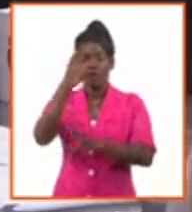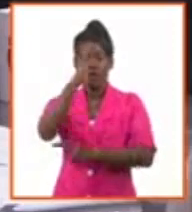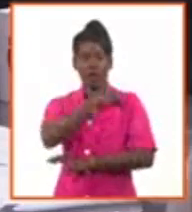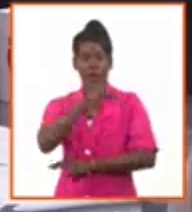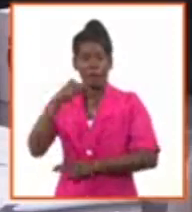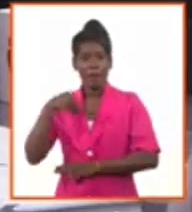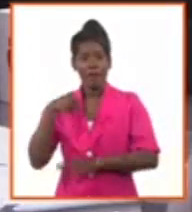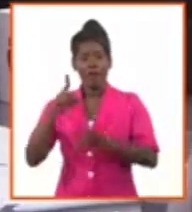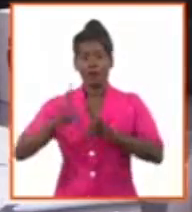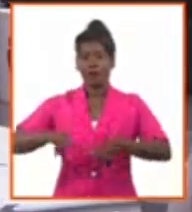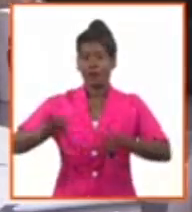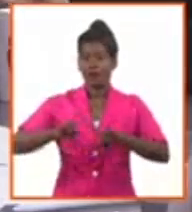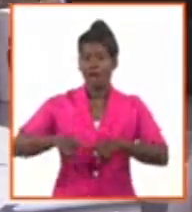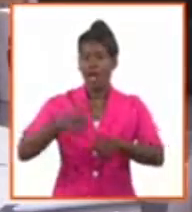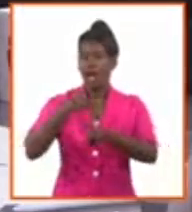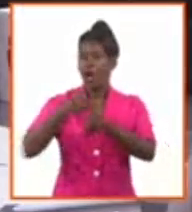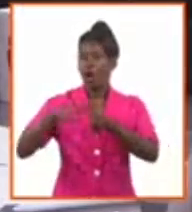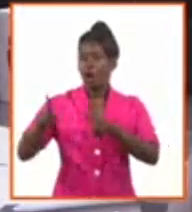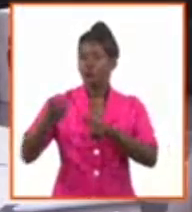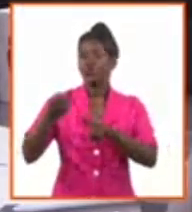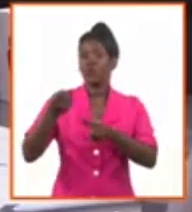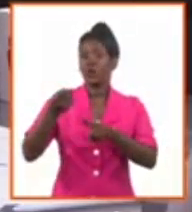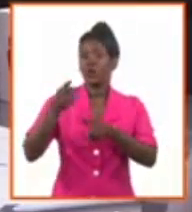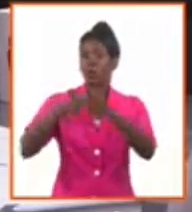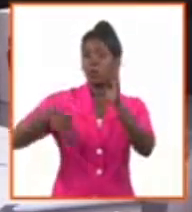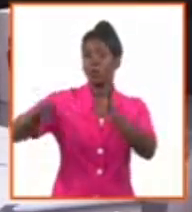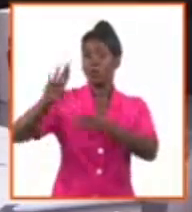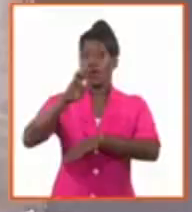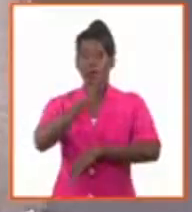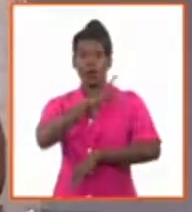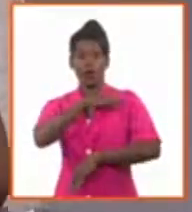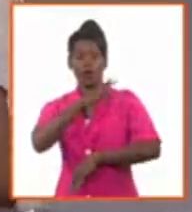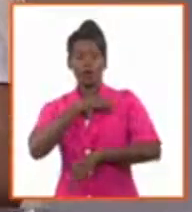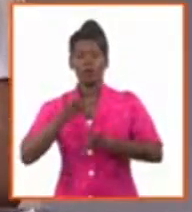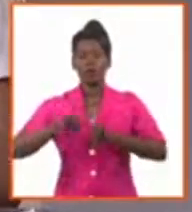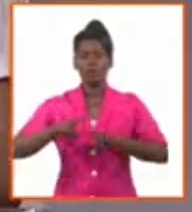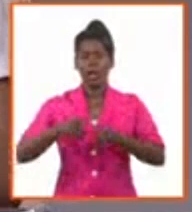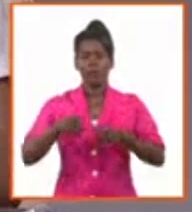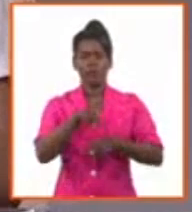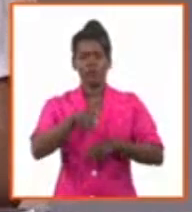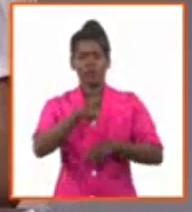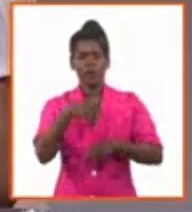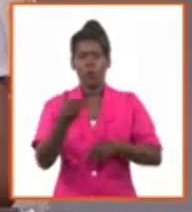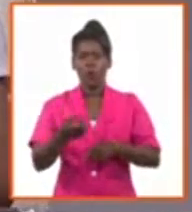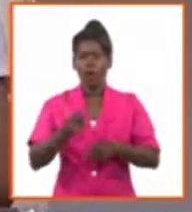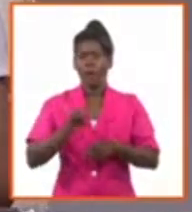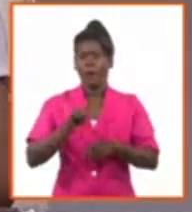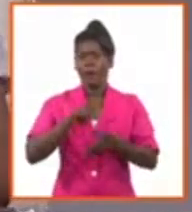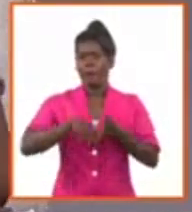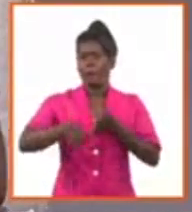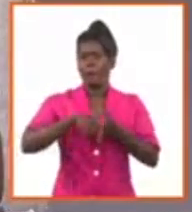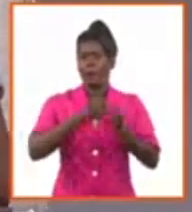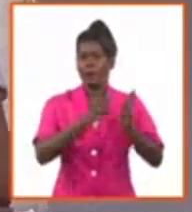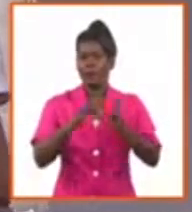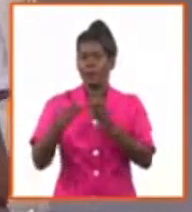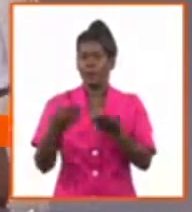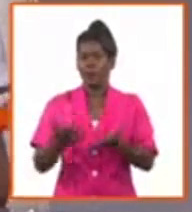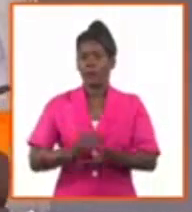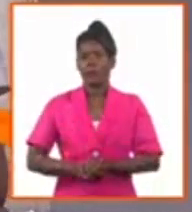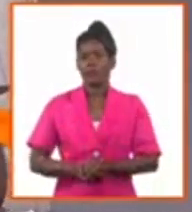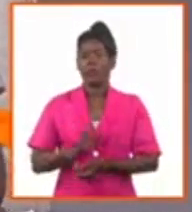en el caso del Ministerio de Educación Superior. ¿Cómo se ha concebido el proceso a este nivel? Decíamos que el proceso a nivel